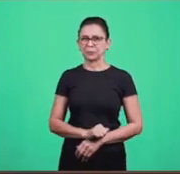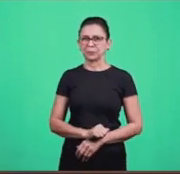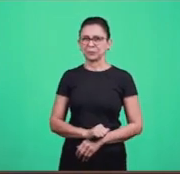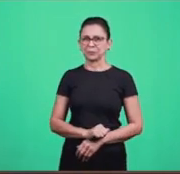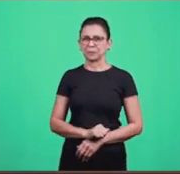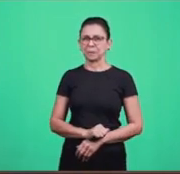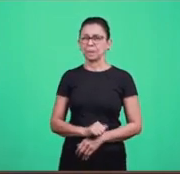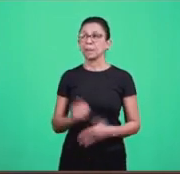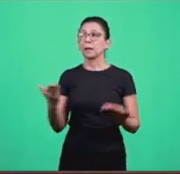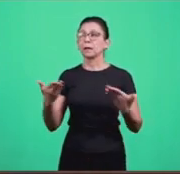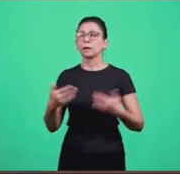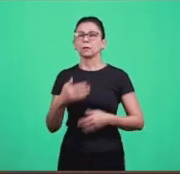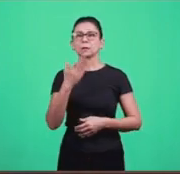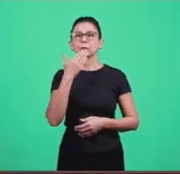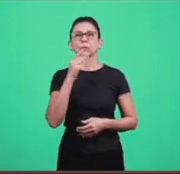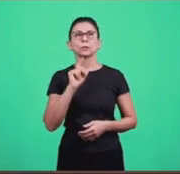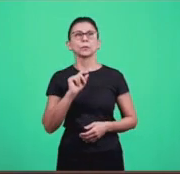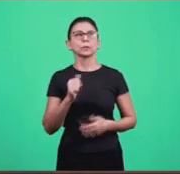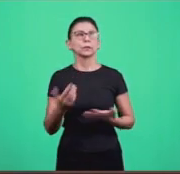fue allá.